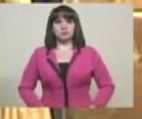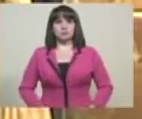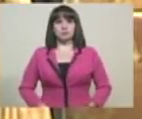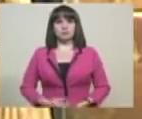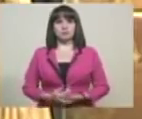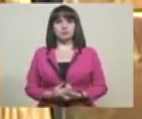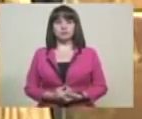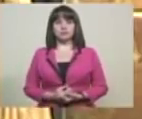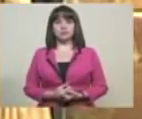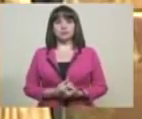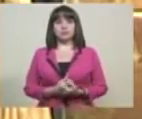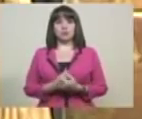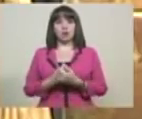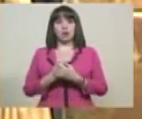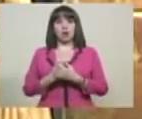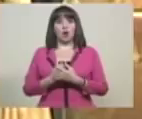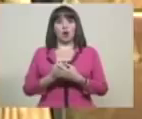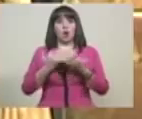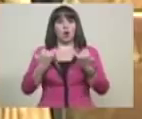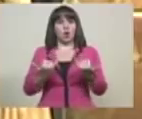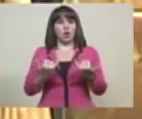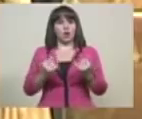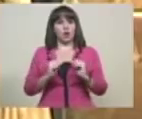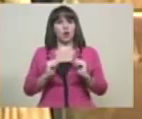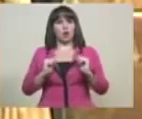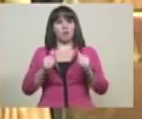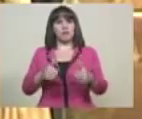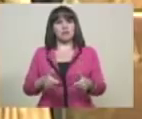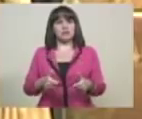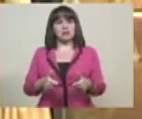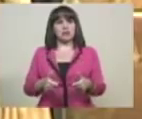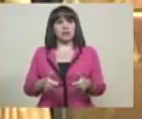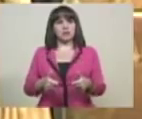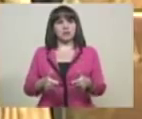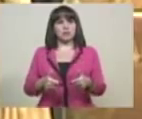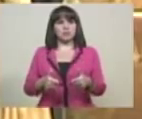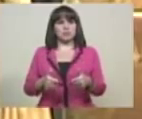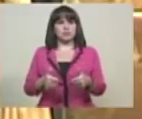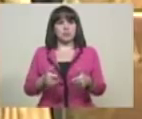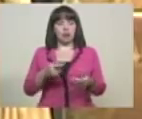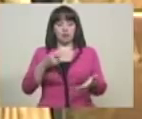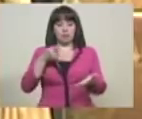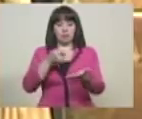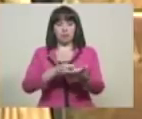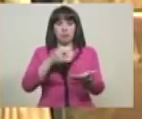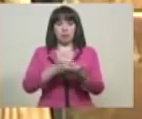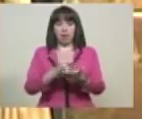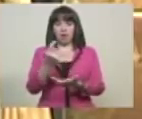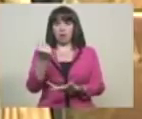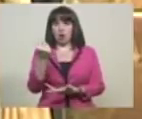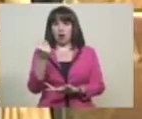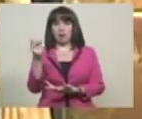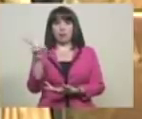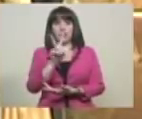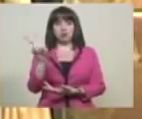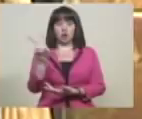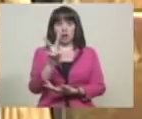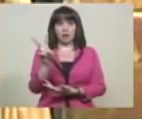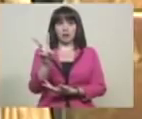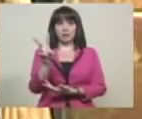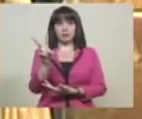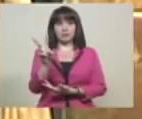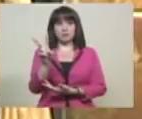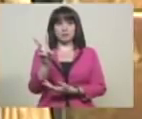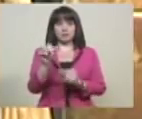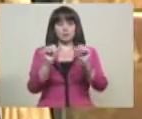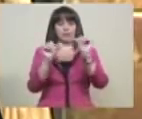A partir de la fijación del precio de la moneda venezolana,